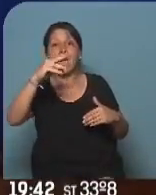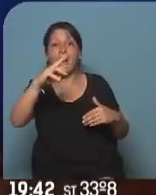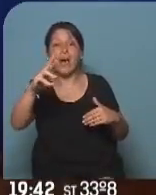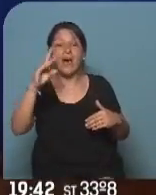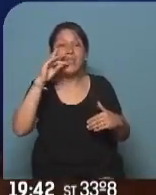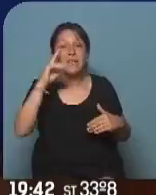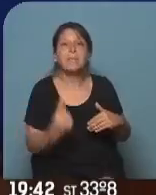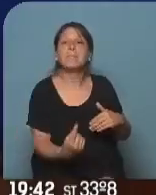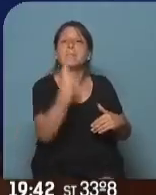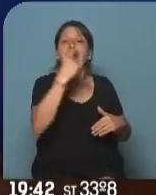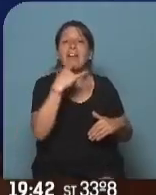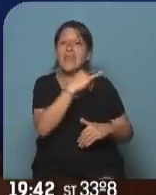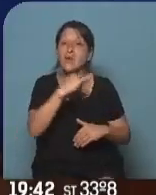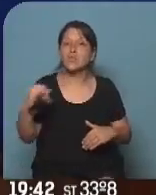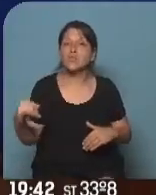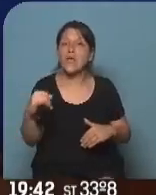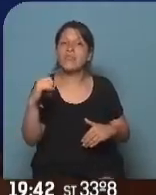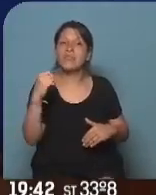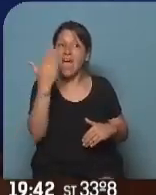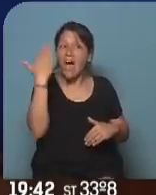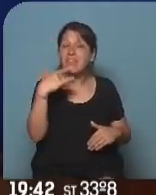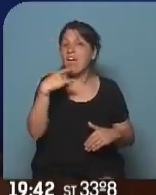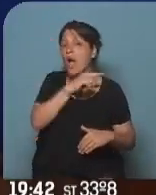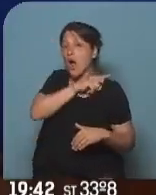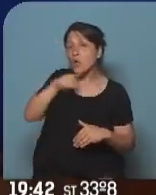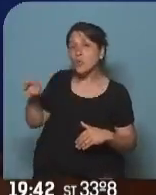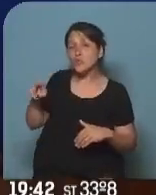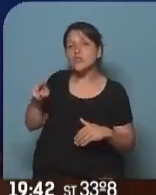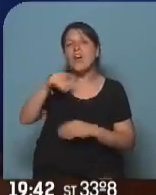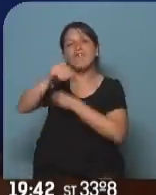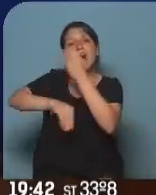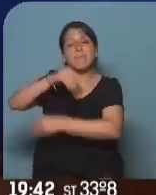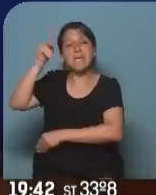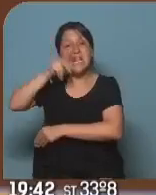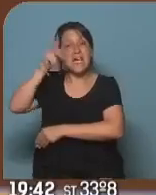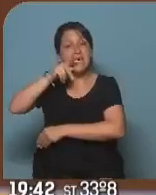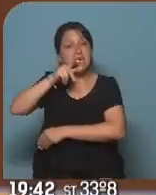por enriquecimiento ilícito de Néstor y Cristina Kirchner en el año 2007, pasaba por el Noti Central.